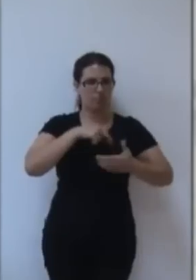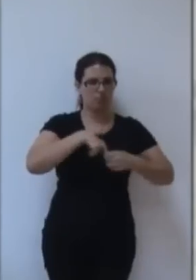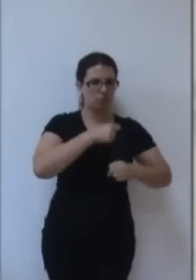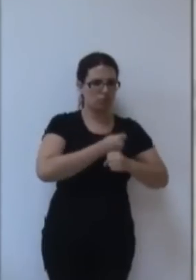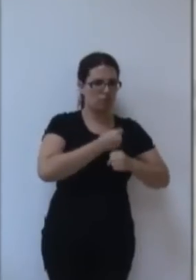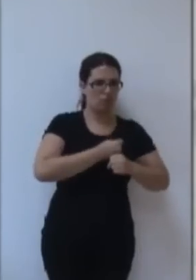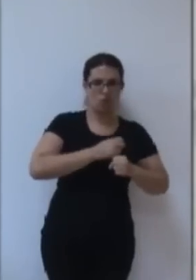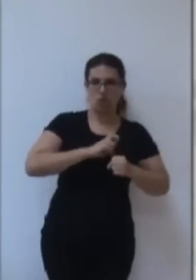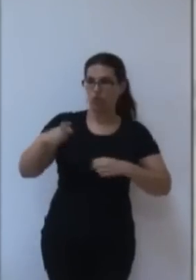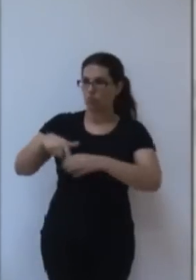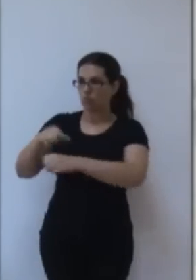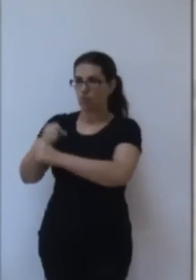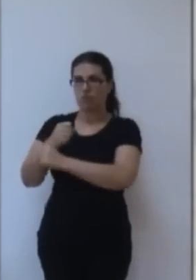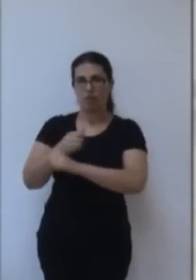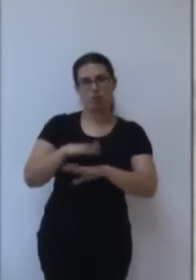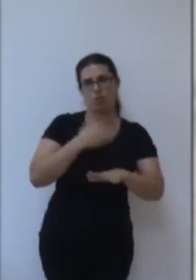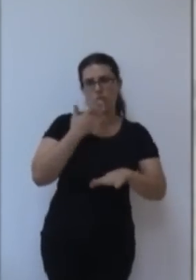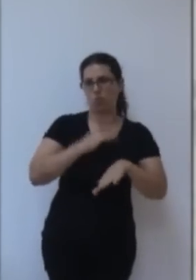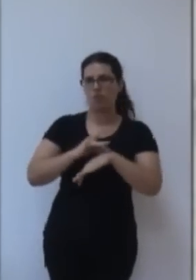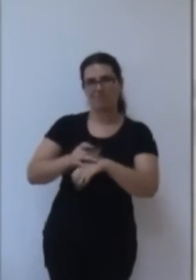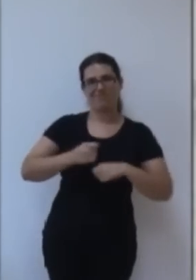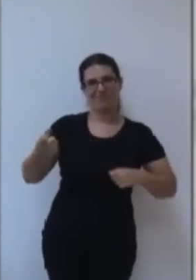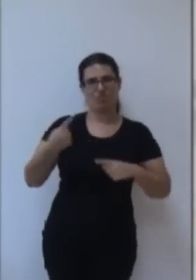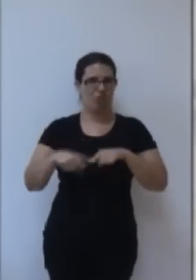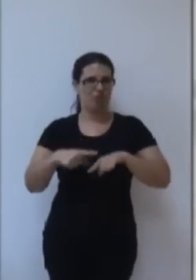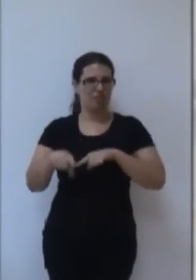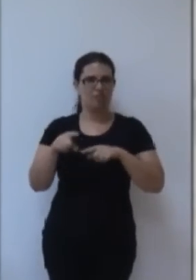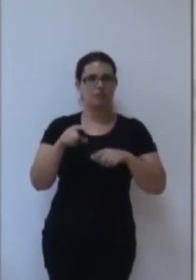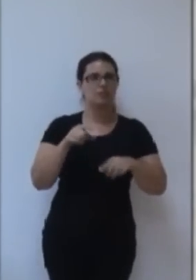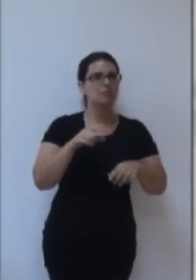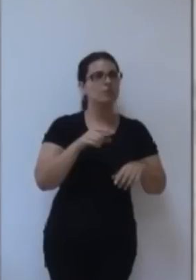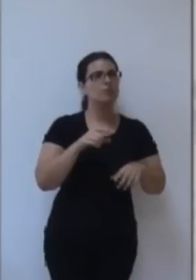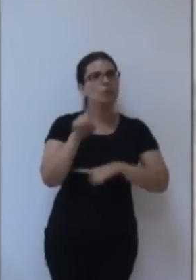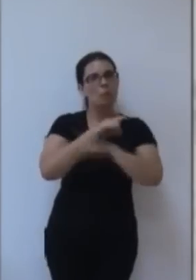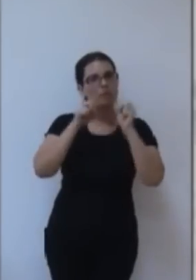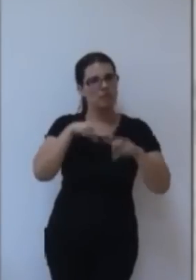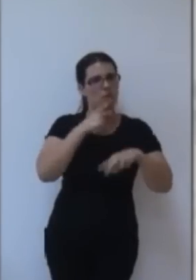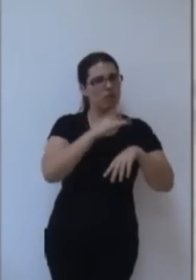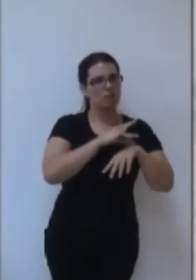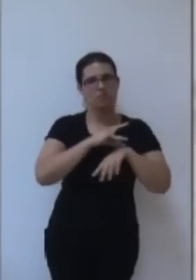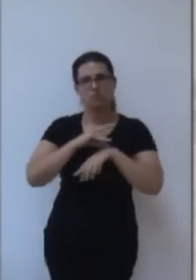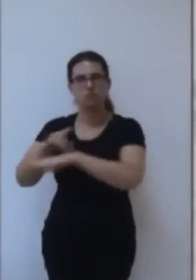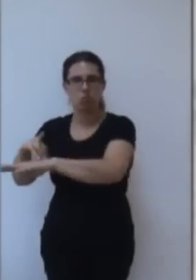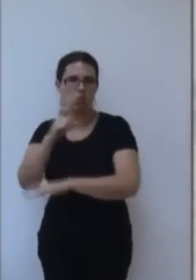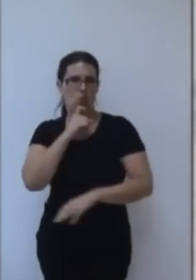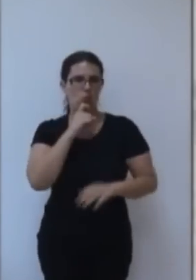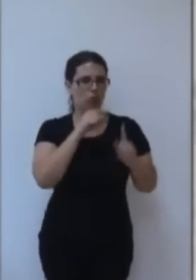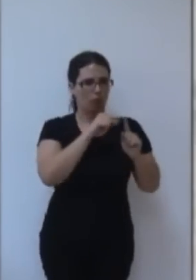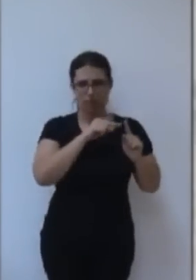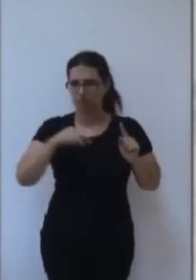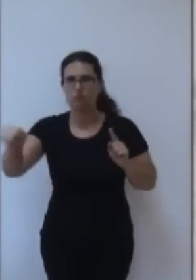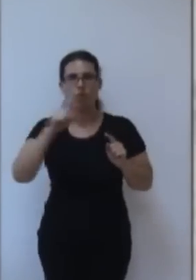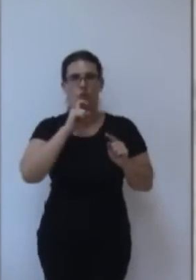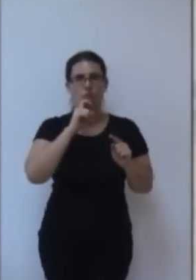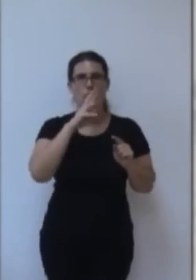hacer recados y demás, ¿no? Pues para llegar sin problemas al destino, ¿no? Y decir, bueno, pues en este itinerario